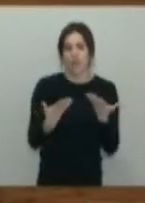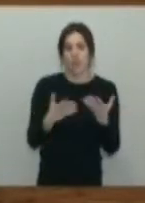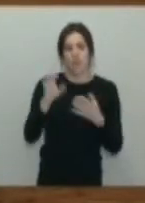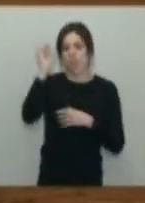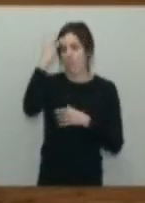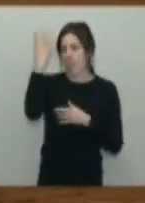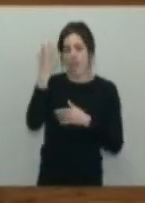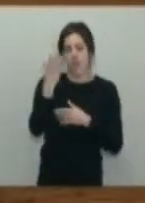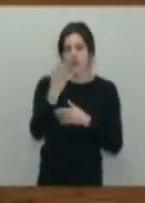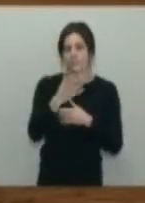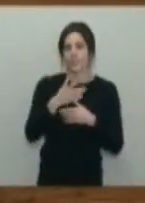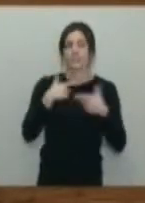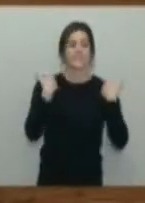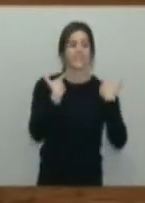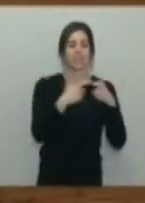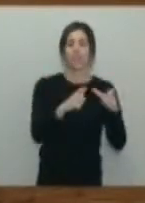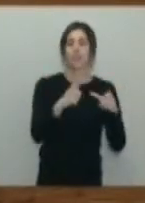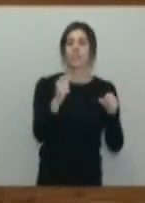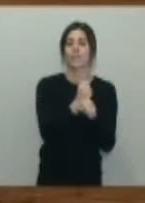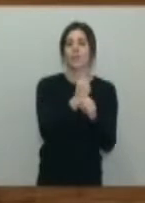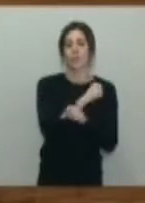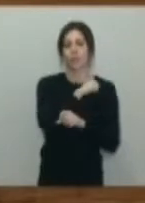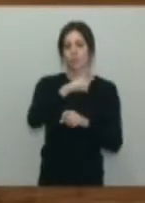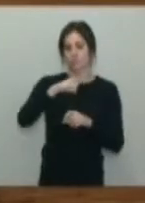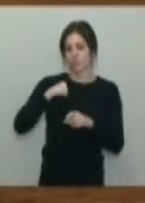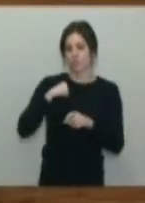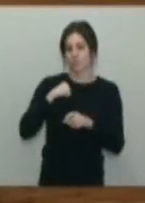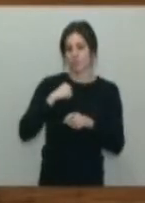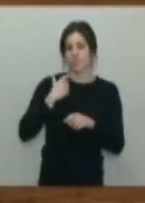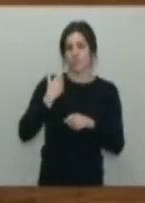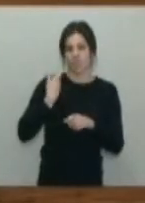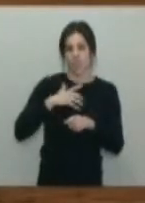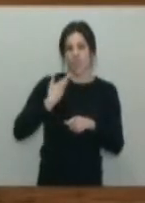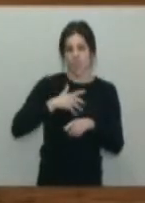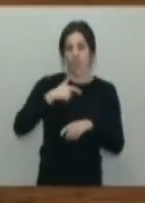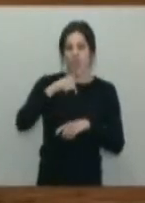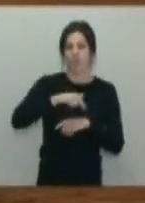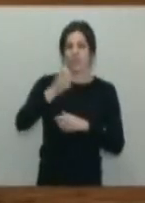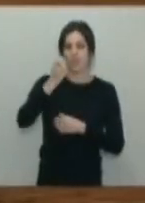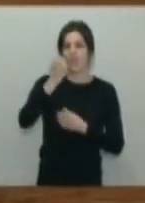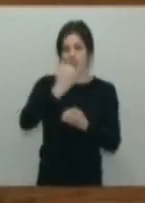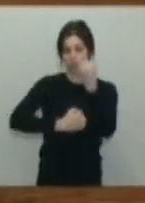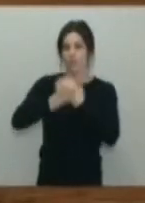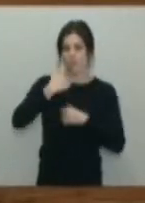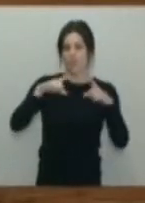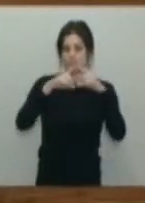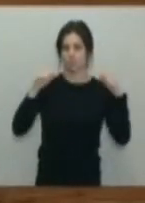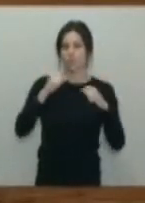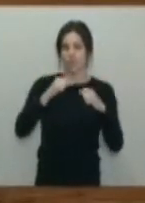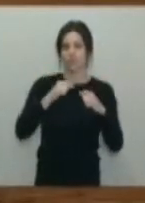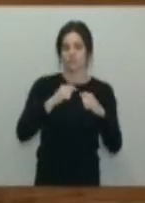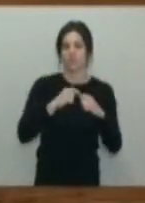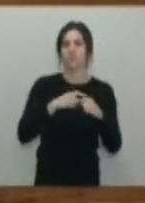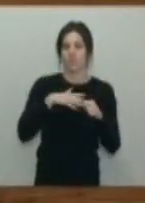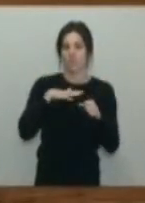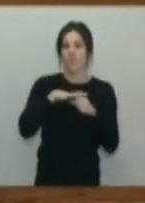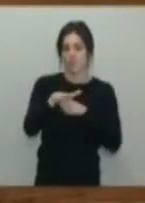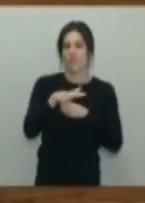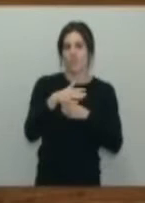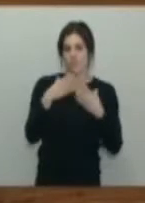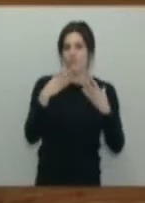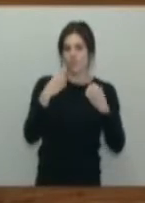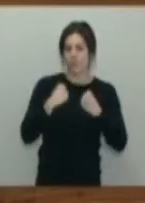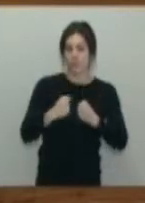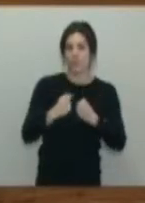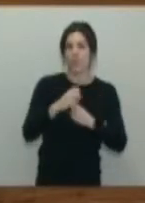el de los trabajadores autónomos, con una incidencia tan importante en nuestra economía, debería de tener, a nuestro juicio, un